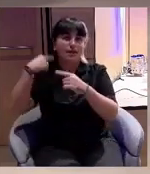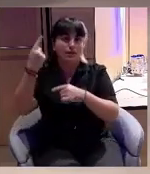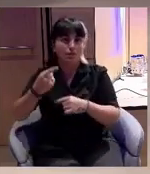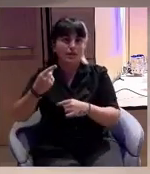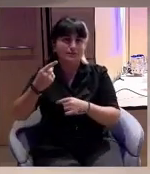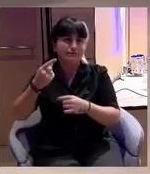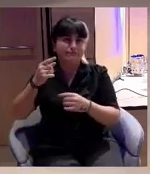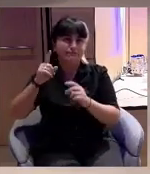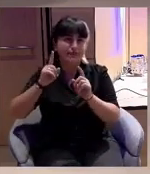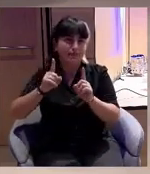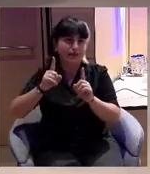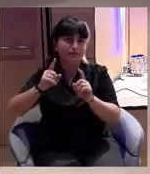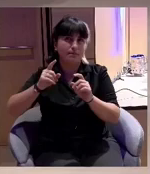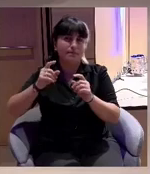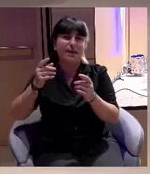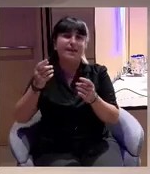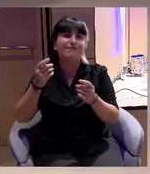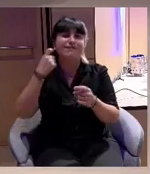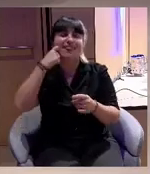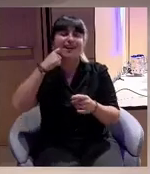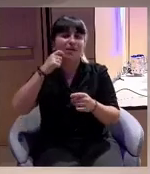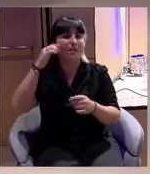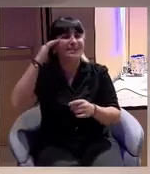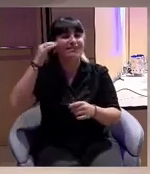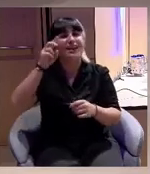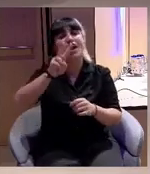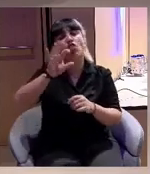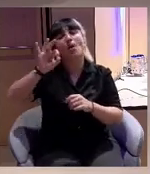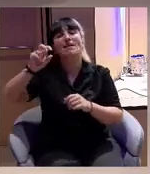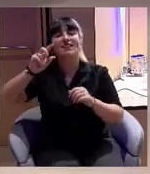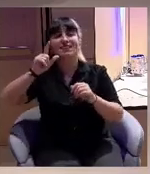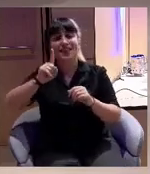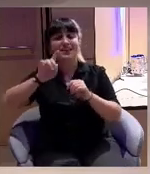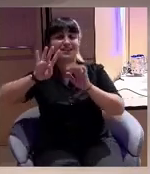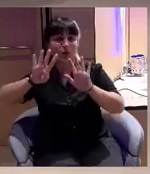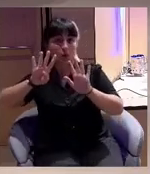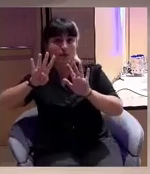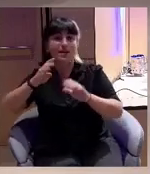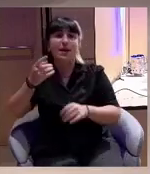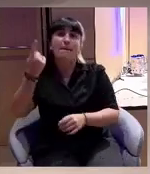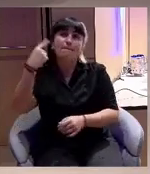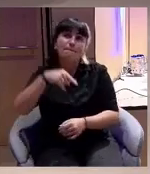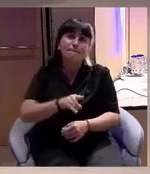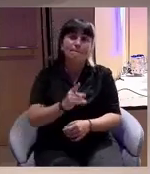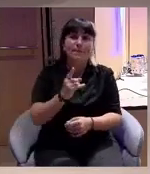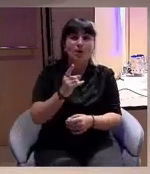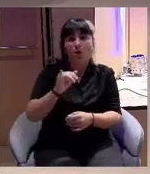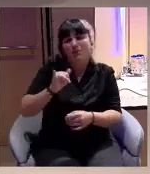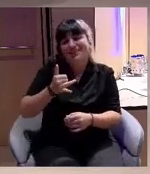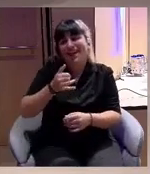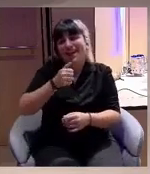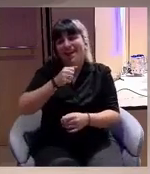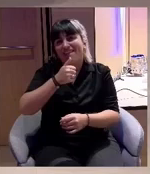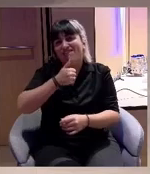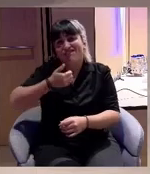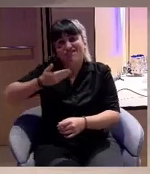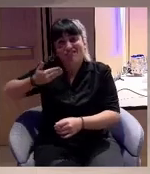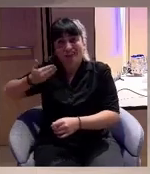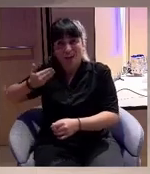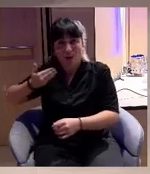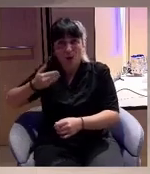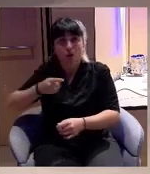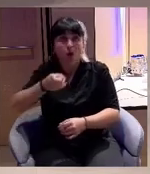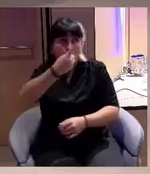hizo para 2019 pero como es una cosa que está leja eventualmente si la quieran ver